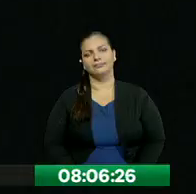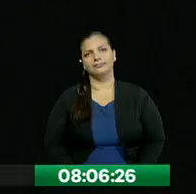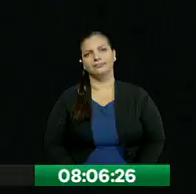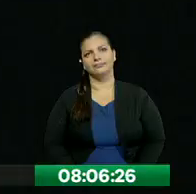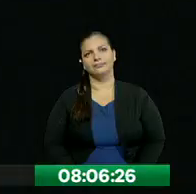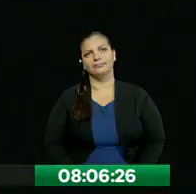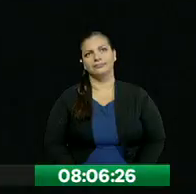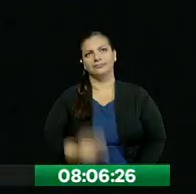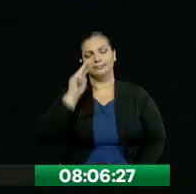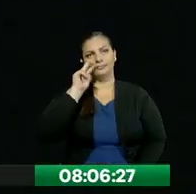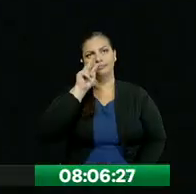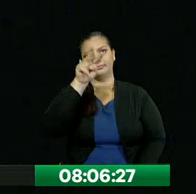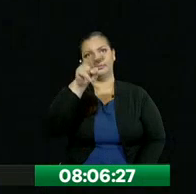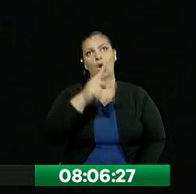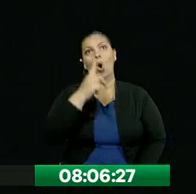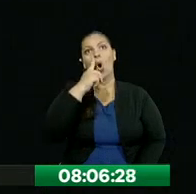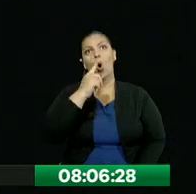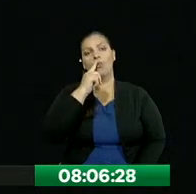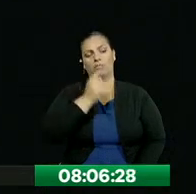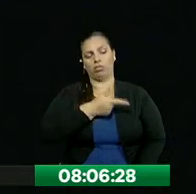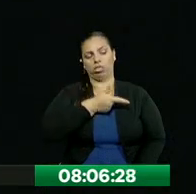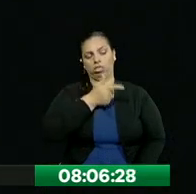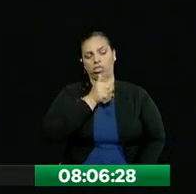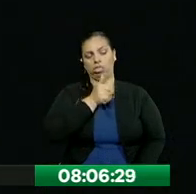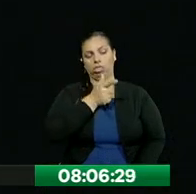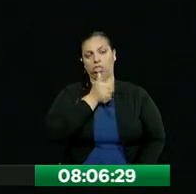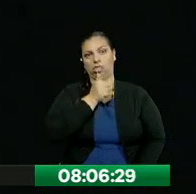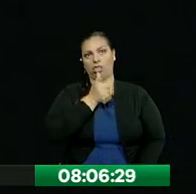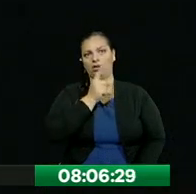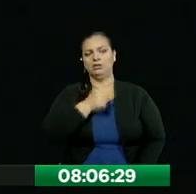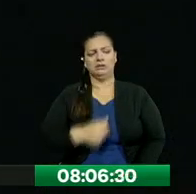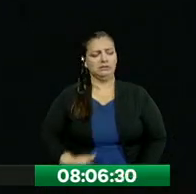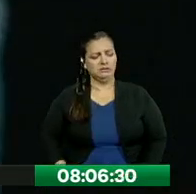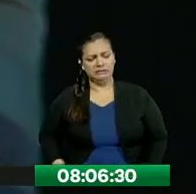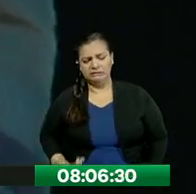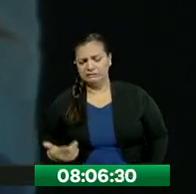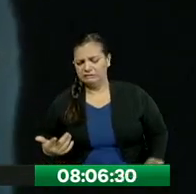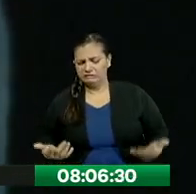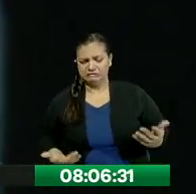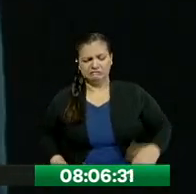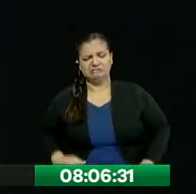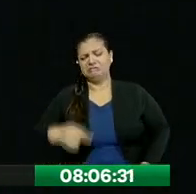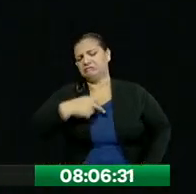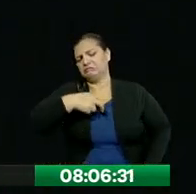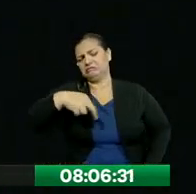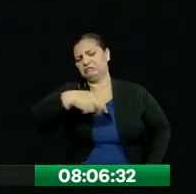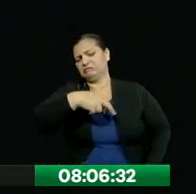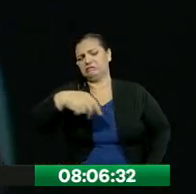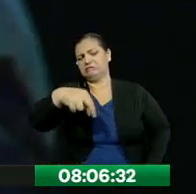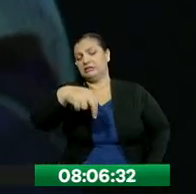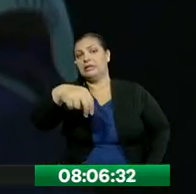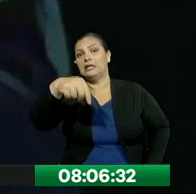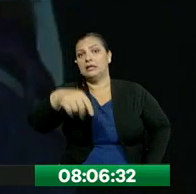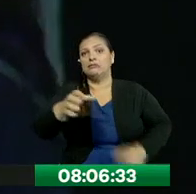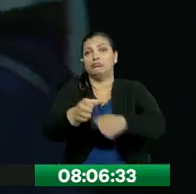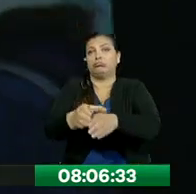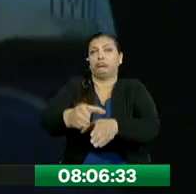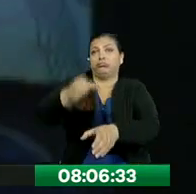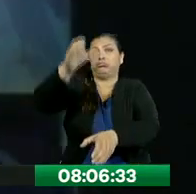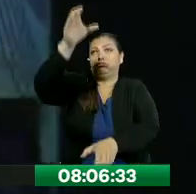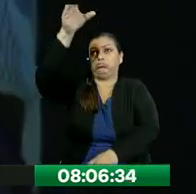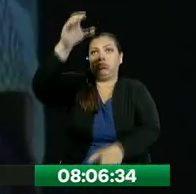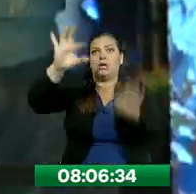Este hombre, quien aparentemente estaba en estado etílico, decidió subirse a un poste de alumbrado público y quererse quitar la